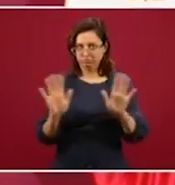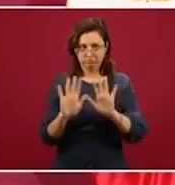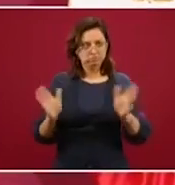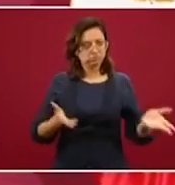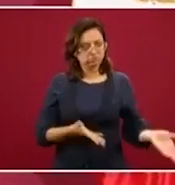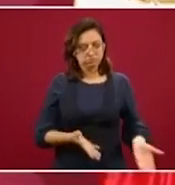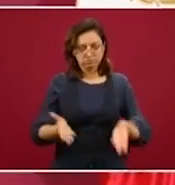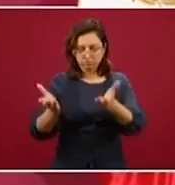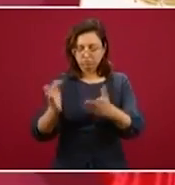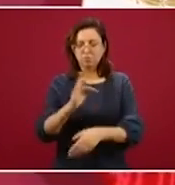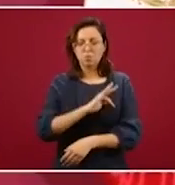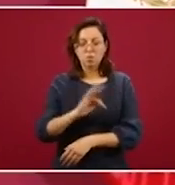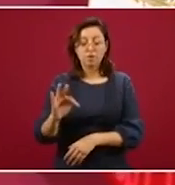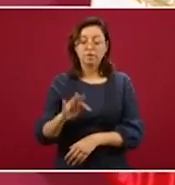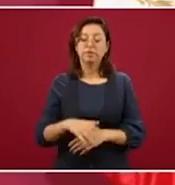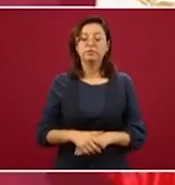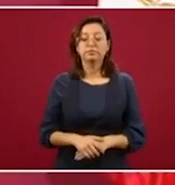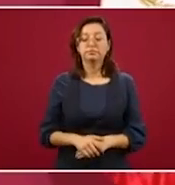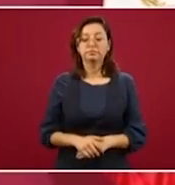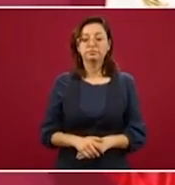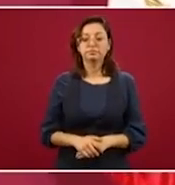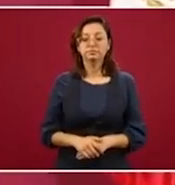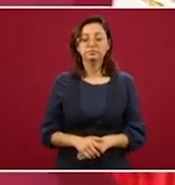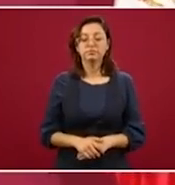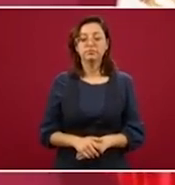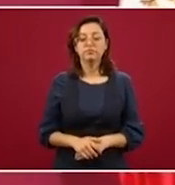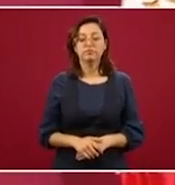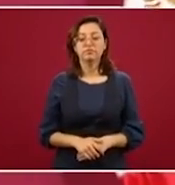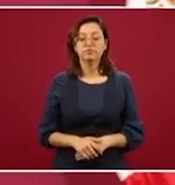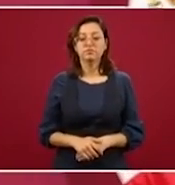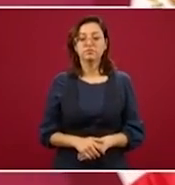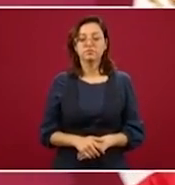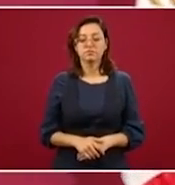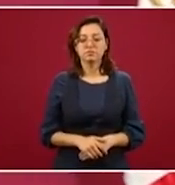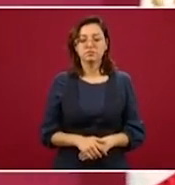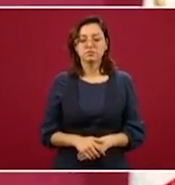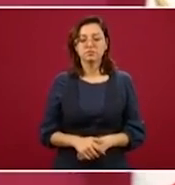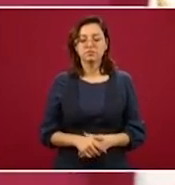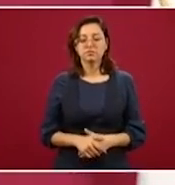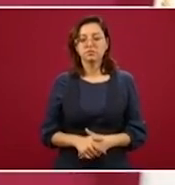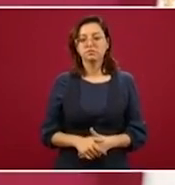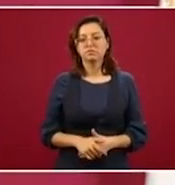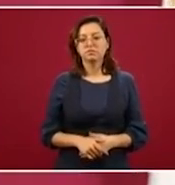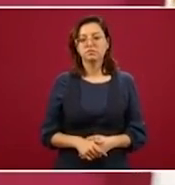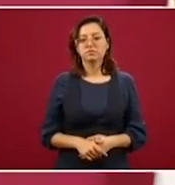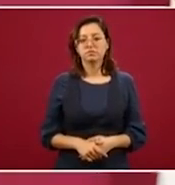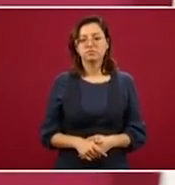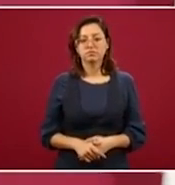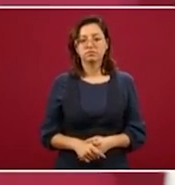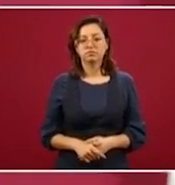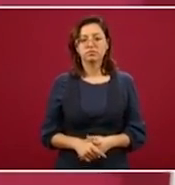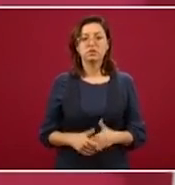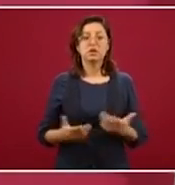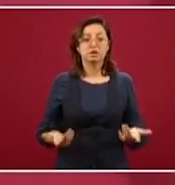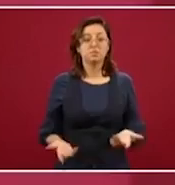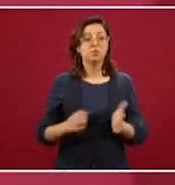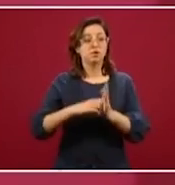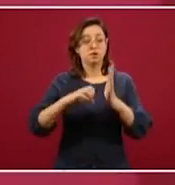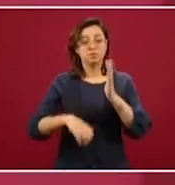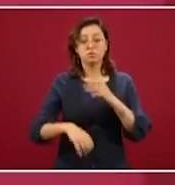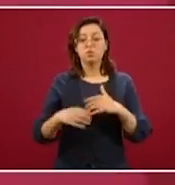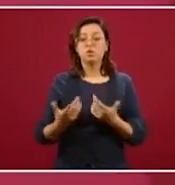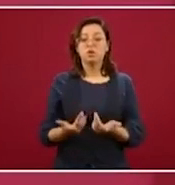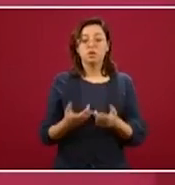Nosotros, cuando hay alguna discrepancia, en el caso todavía de ABC